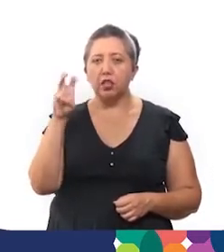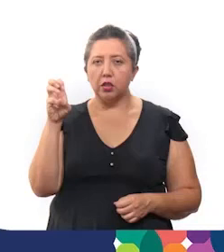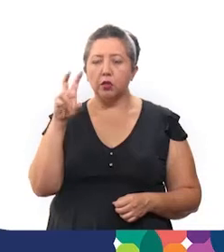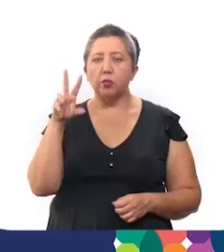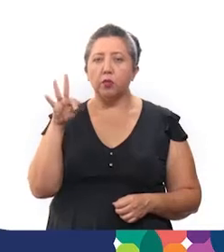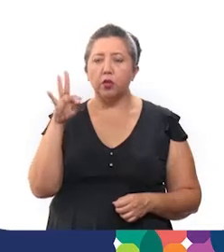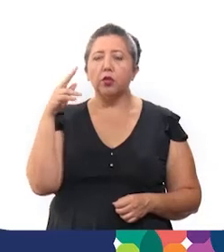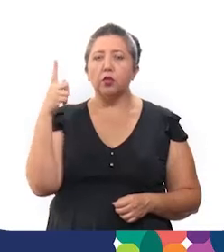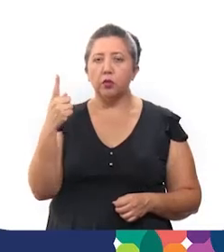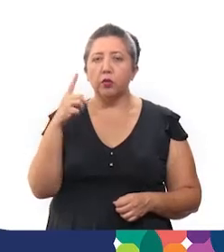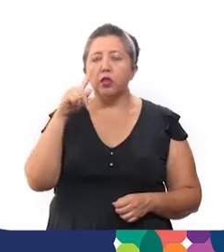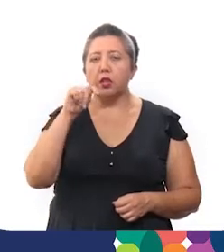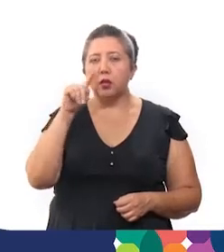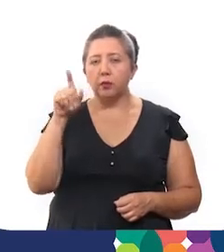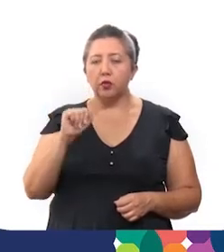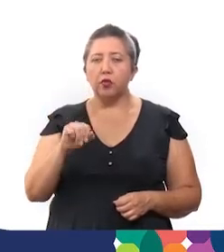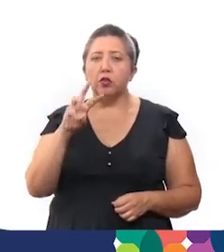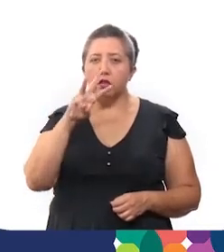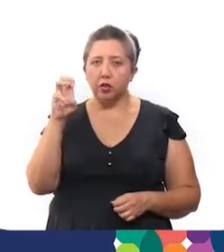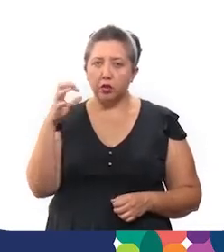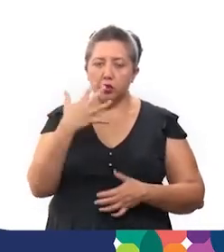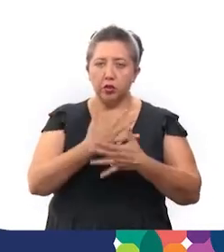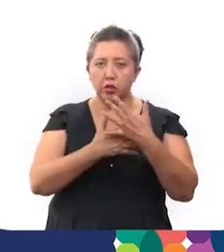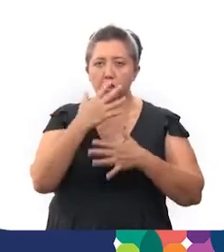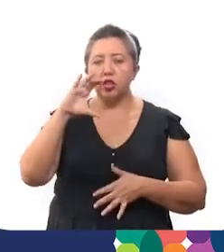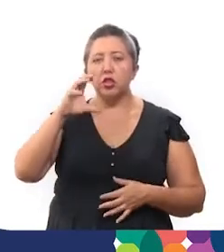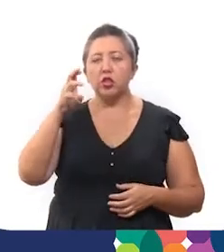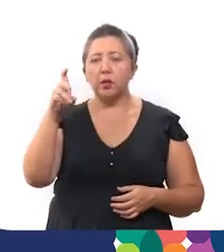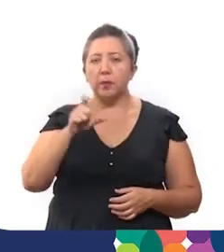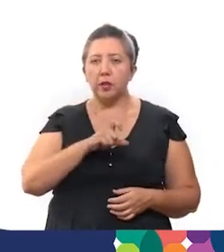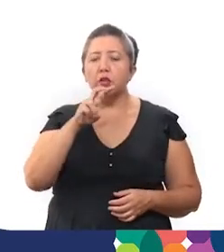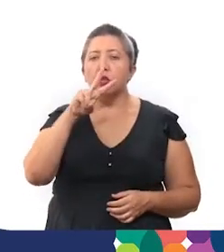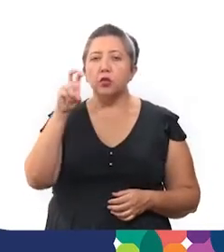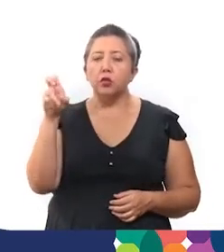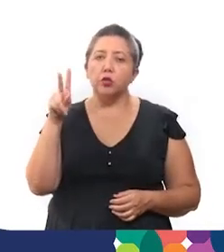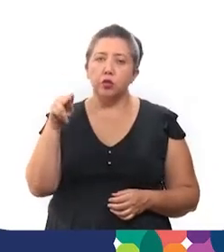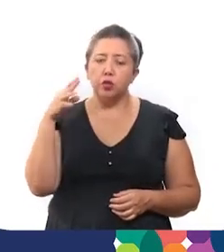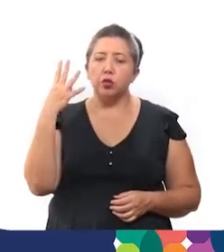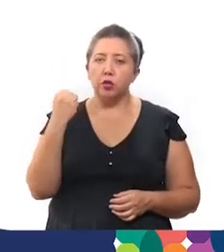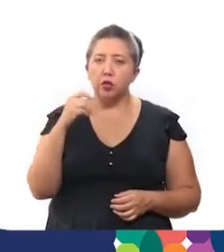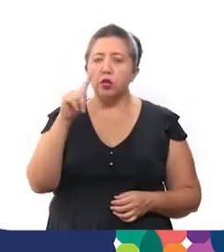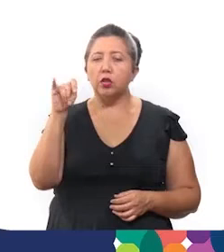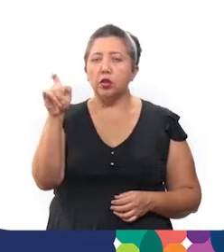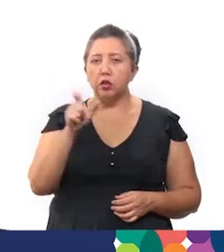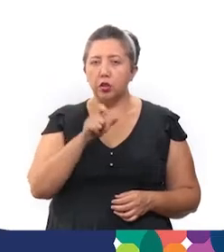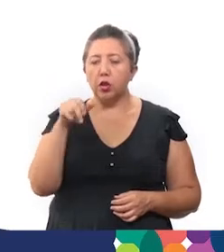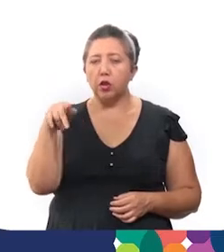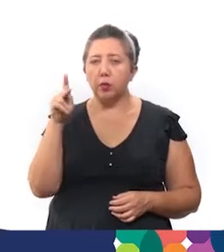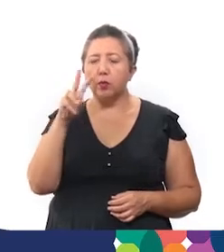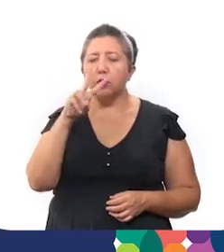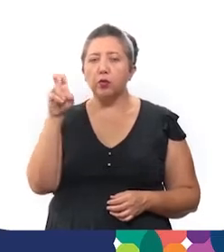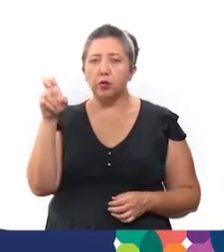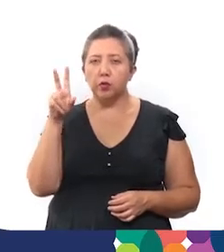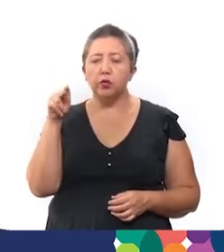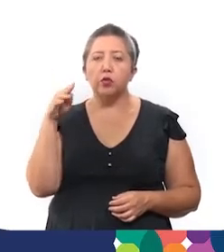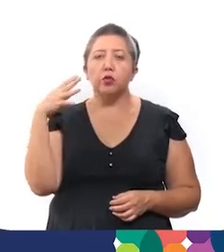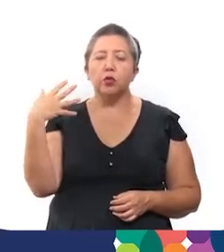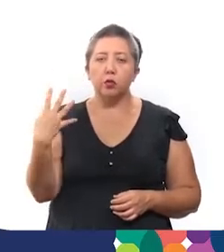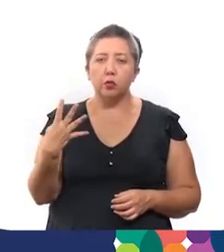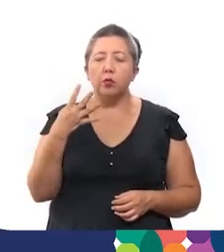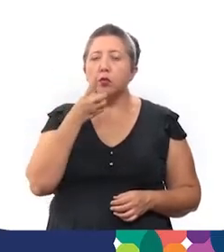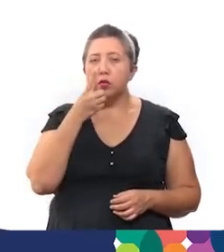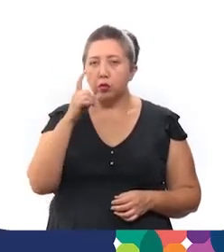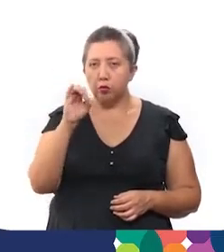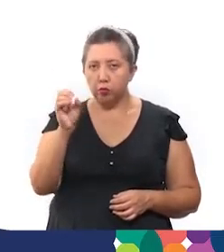341, Temozón 315, Chemash 289, Tixcocop 284,